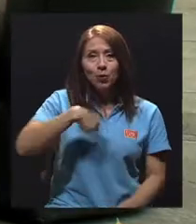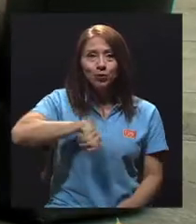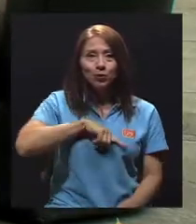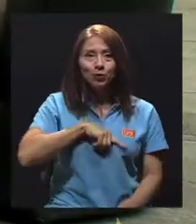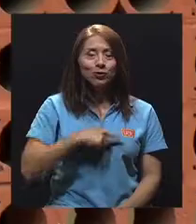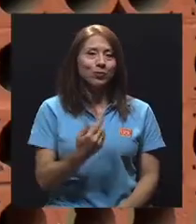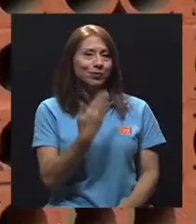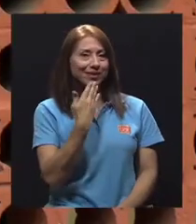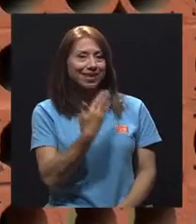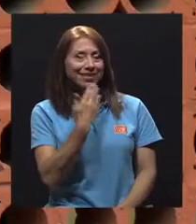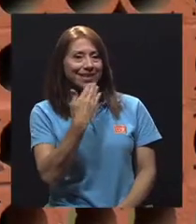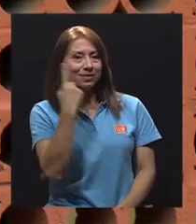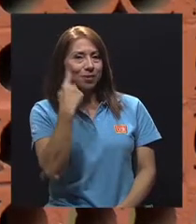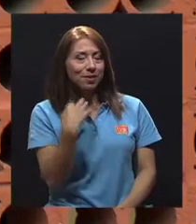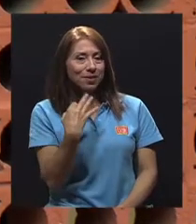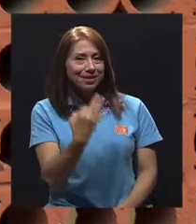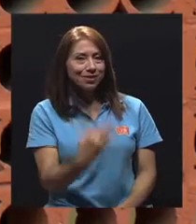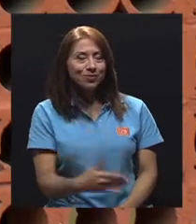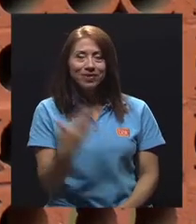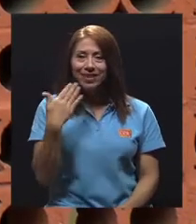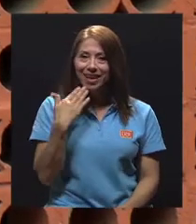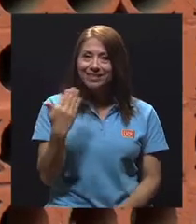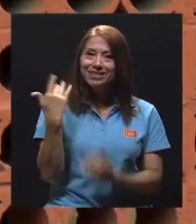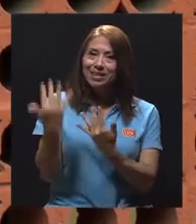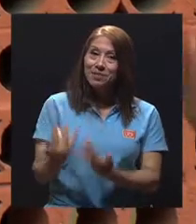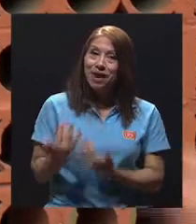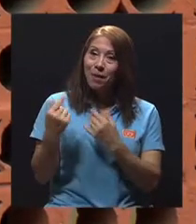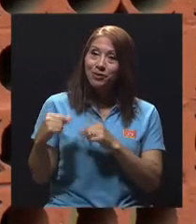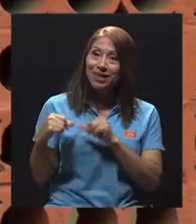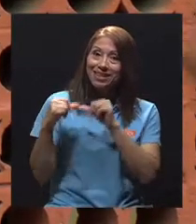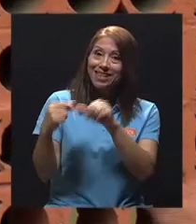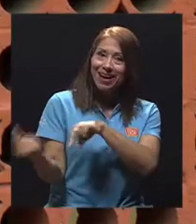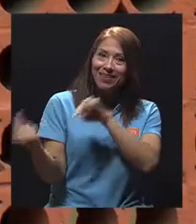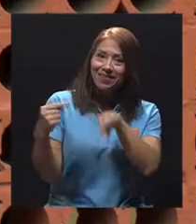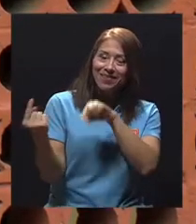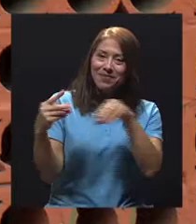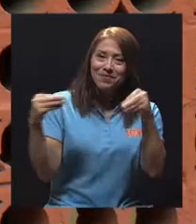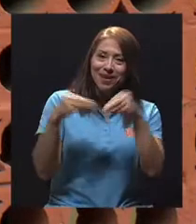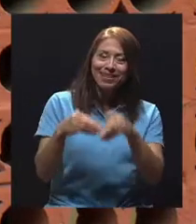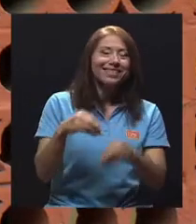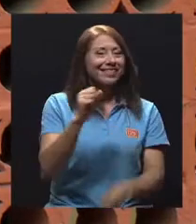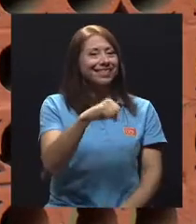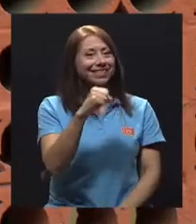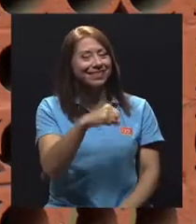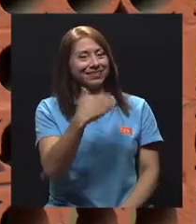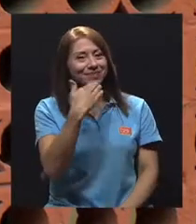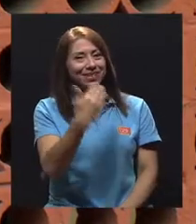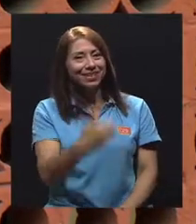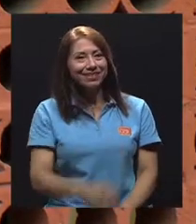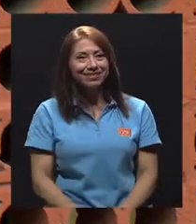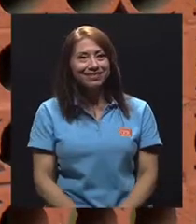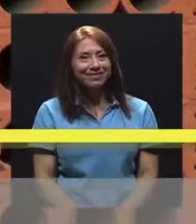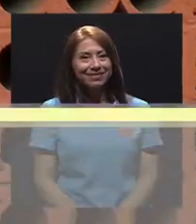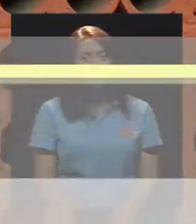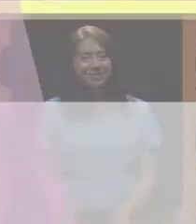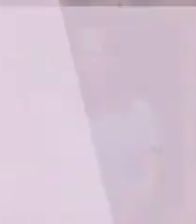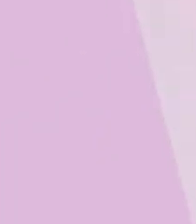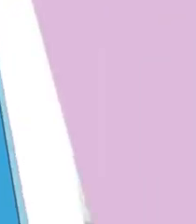nosotros. Muchas gracias por la invitación. Gracias, esperamos que siga viniendo más seguidamente, doctor. Claro que sí, muchas gracias.